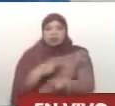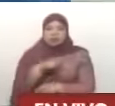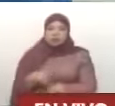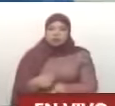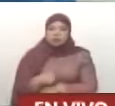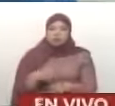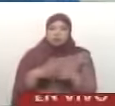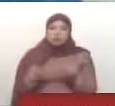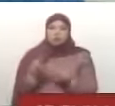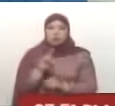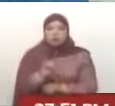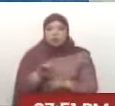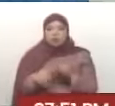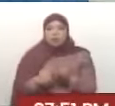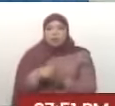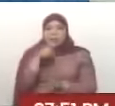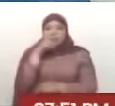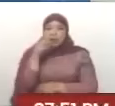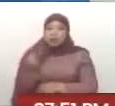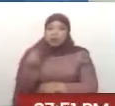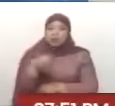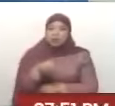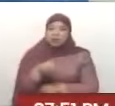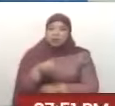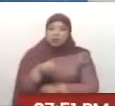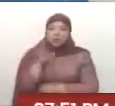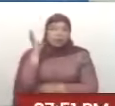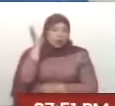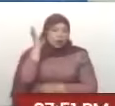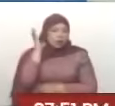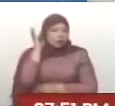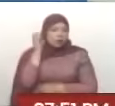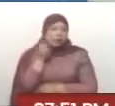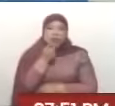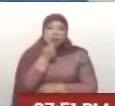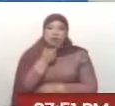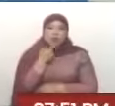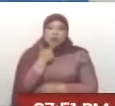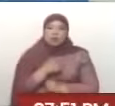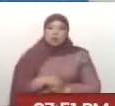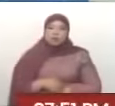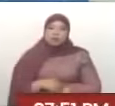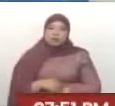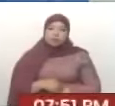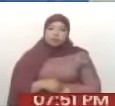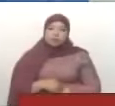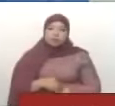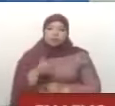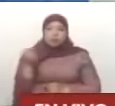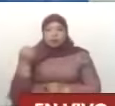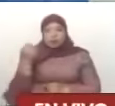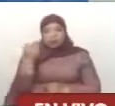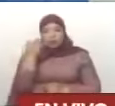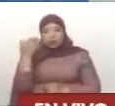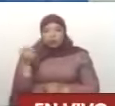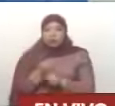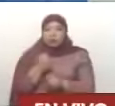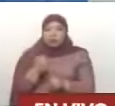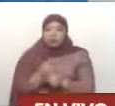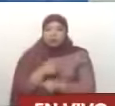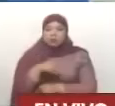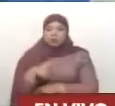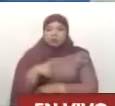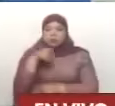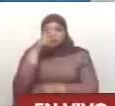de todos los lunes con Maduro Más. La conciencia que está creciendo a la luz de